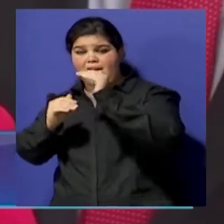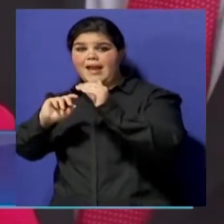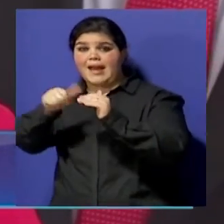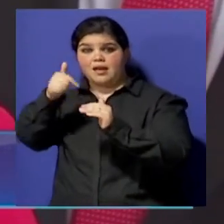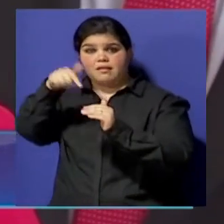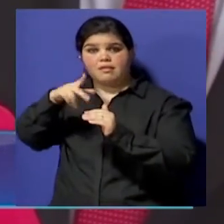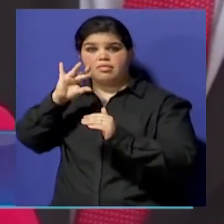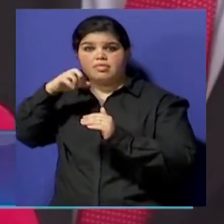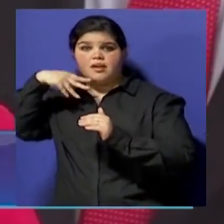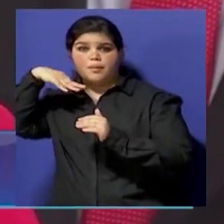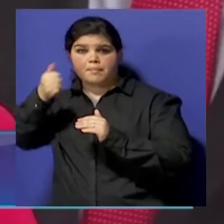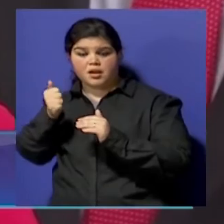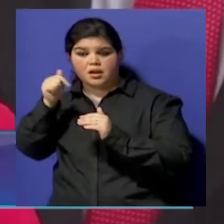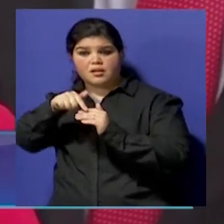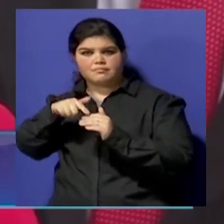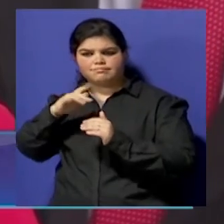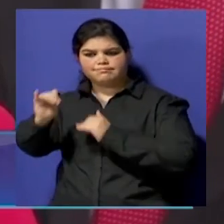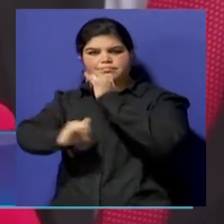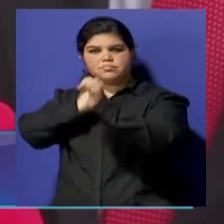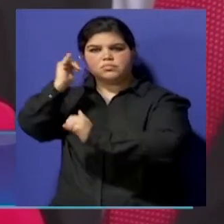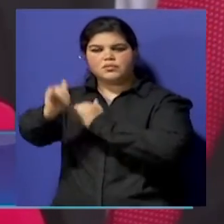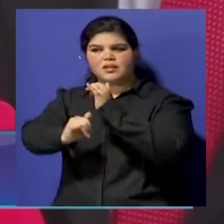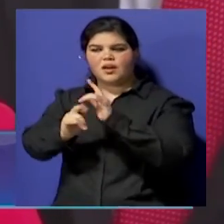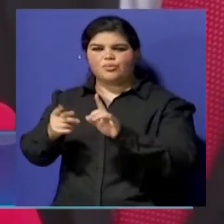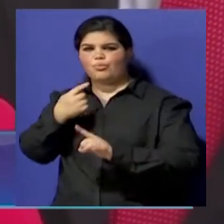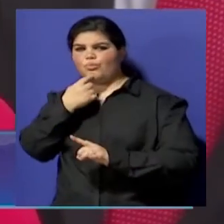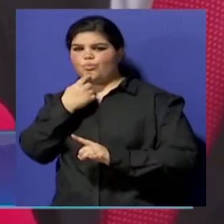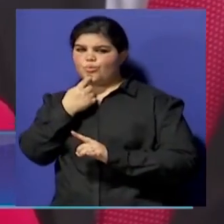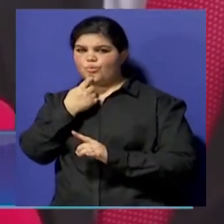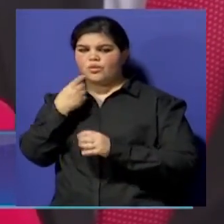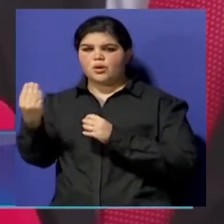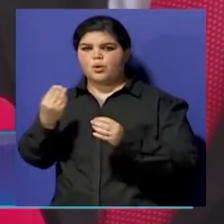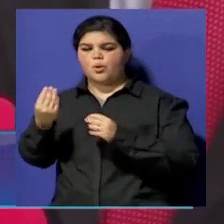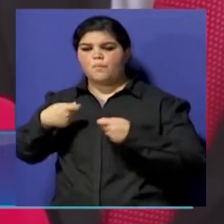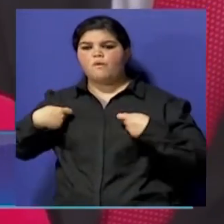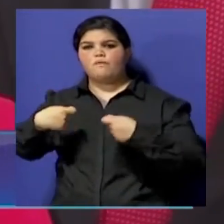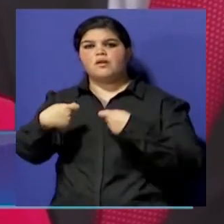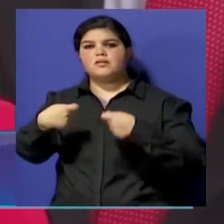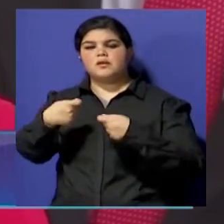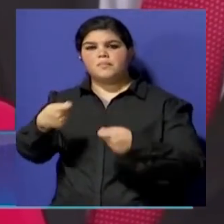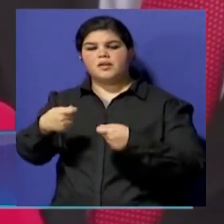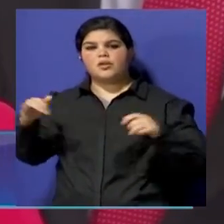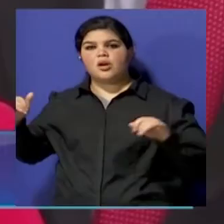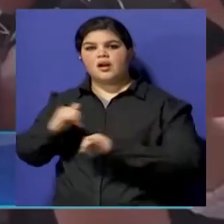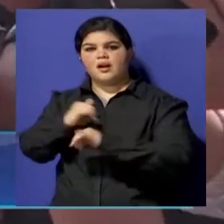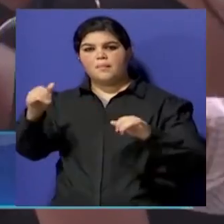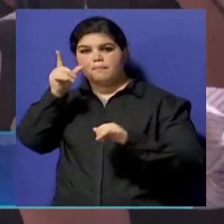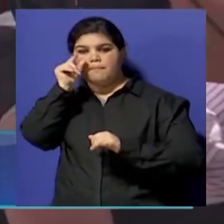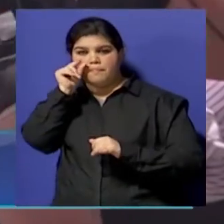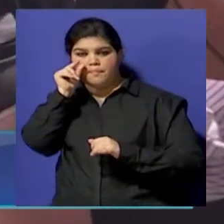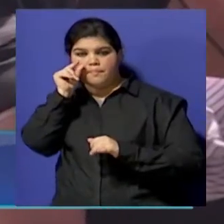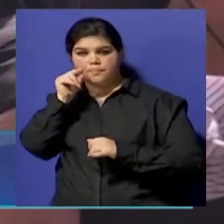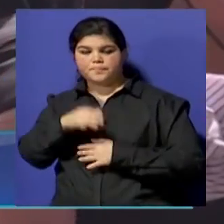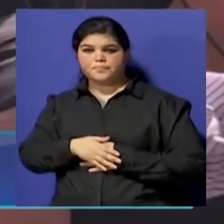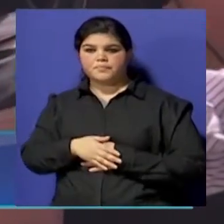el primer momento ya se empezaba a hablar, se ponía en duda el financiamiento en la campaña electoral y bueno,